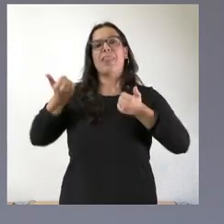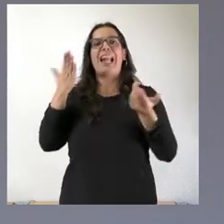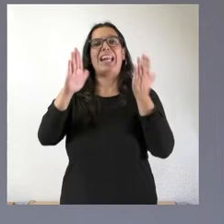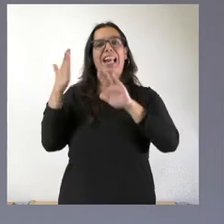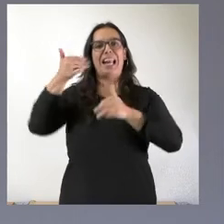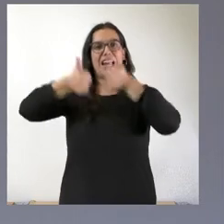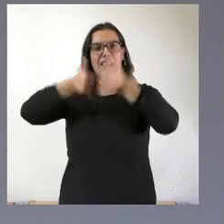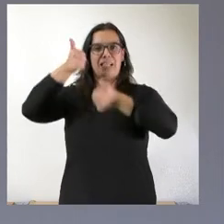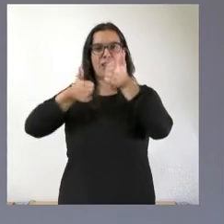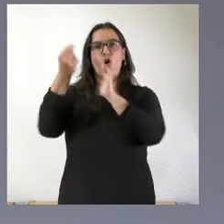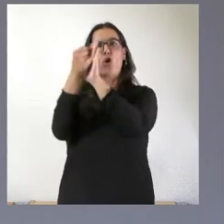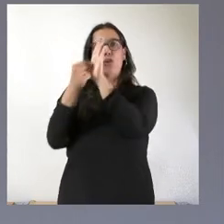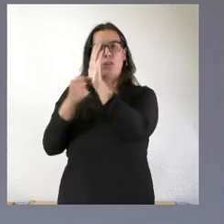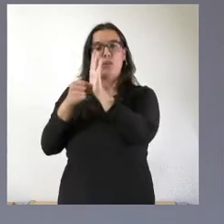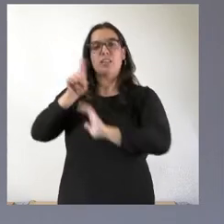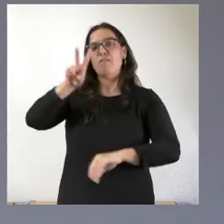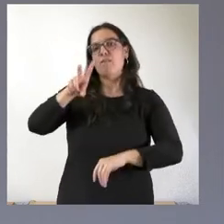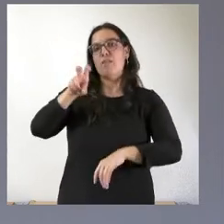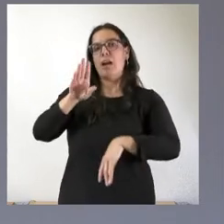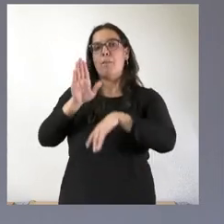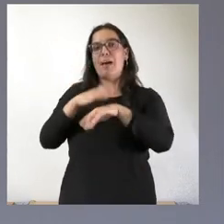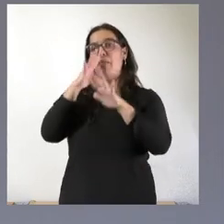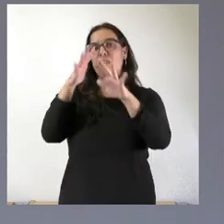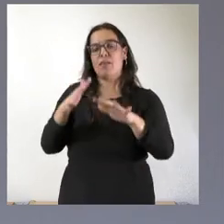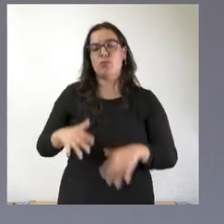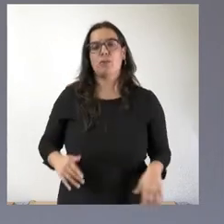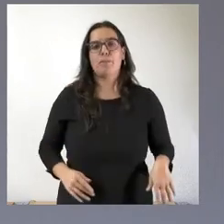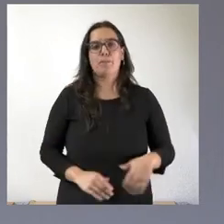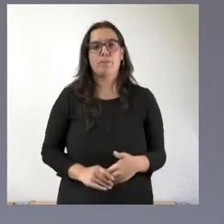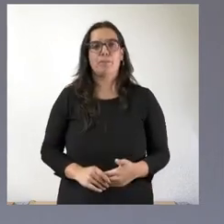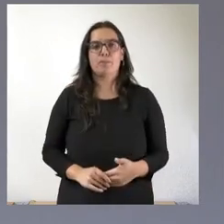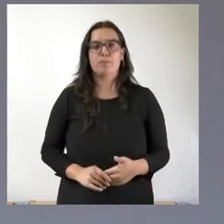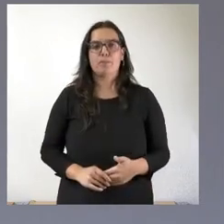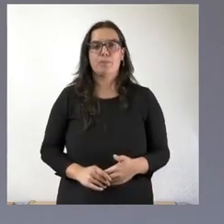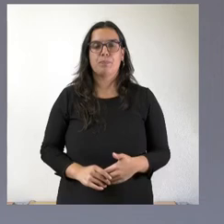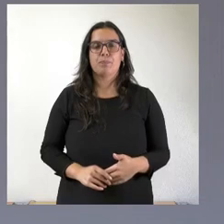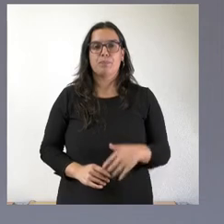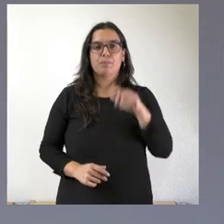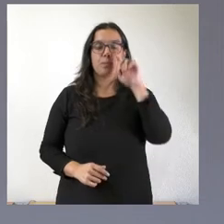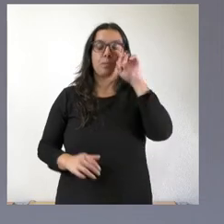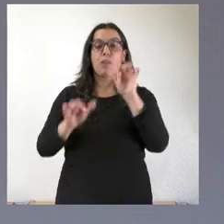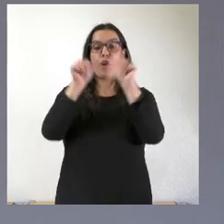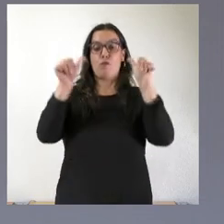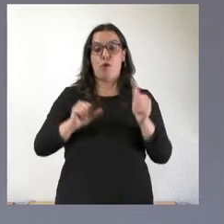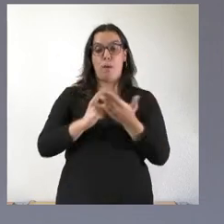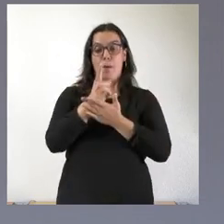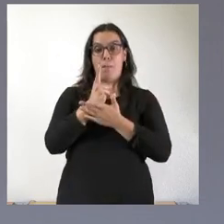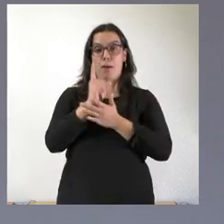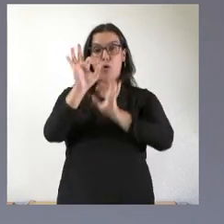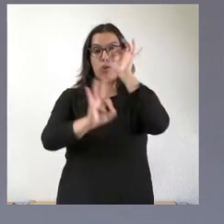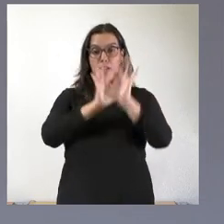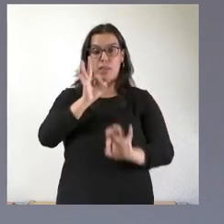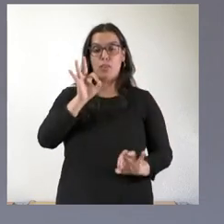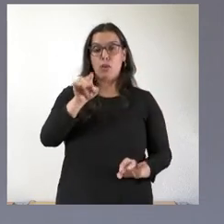nuevas concesiones, que estarán vigentes durante los próximos 10 años. La configuración de este mapa se ha basado en toda